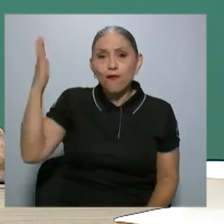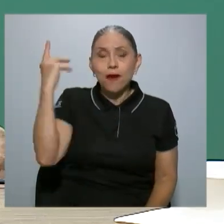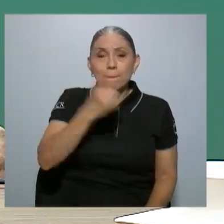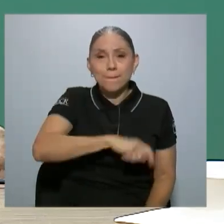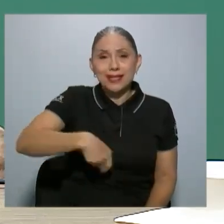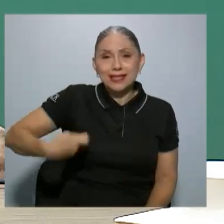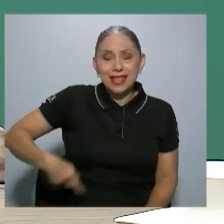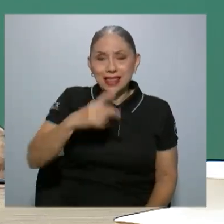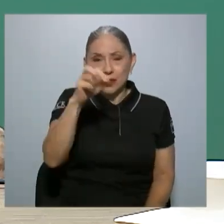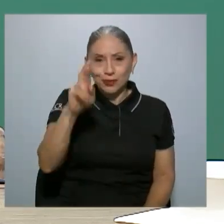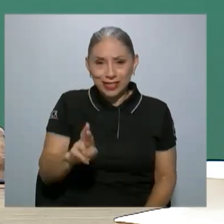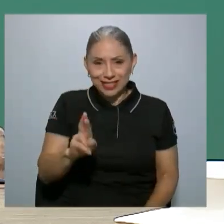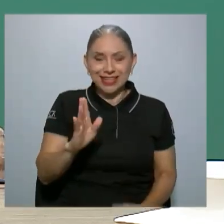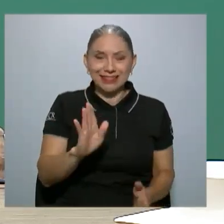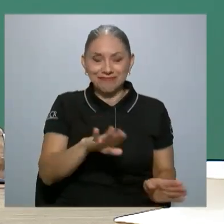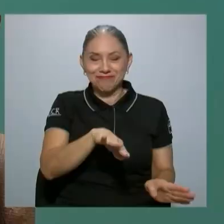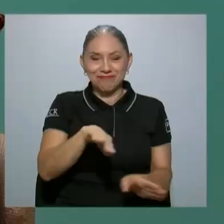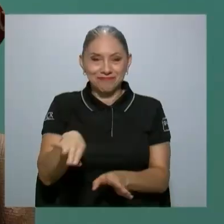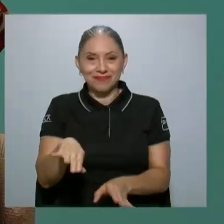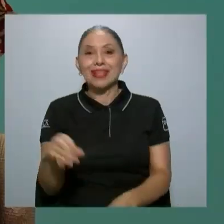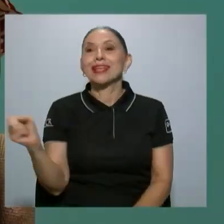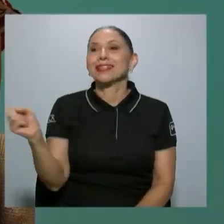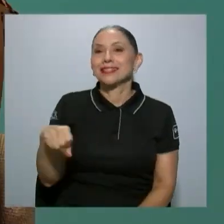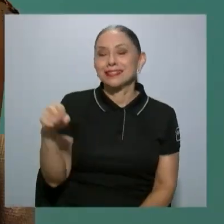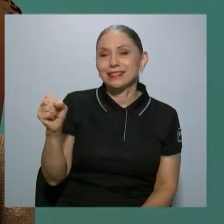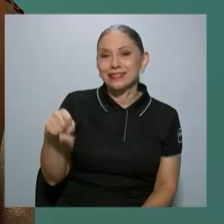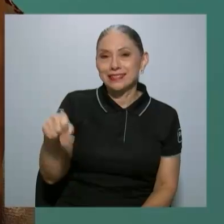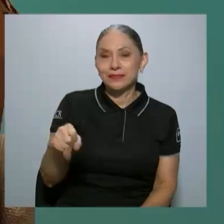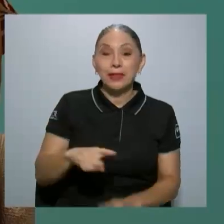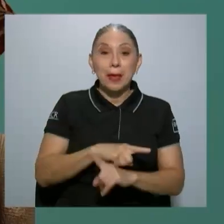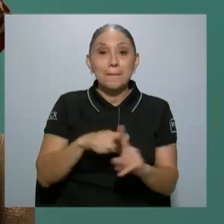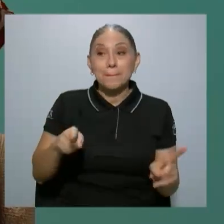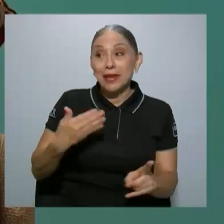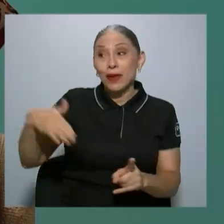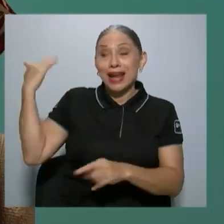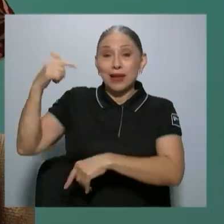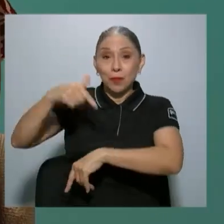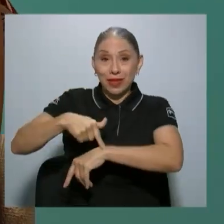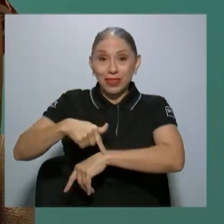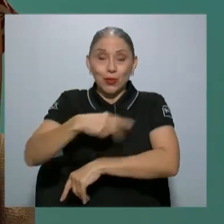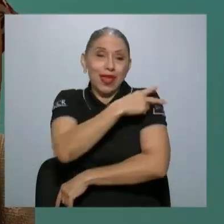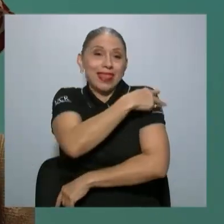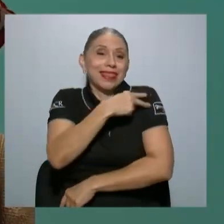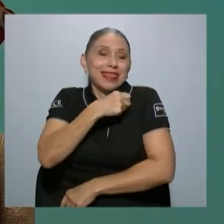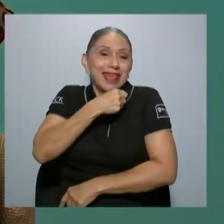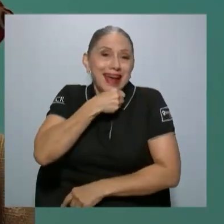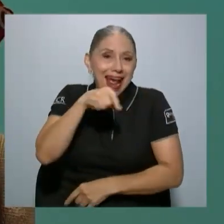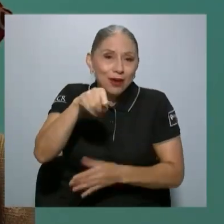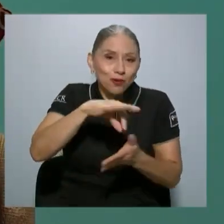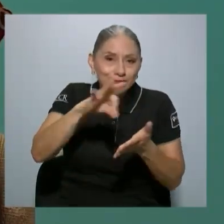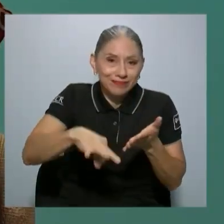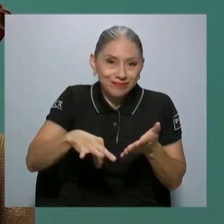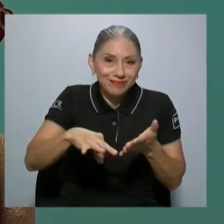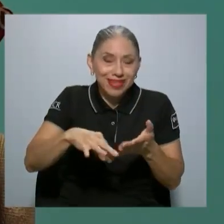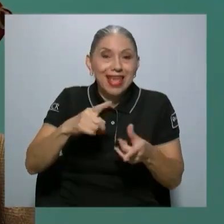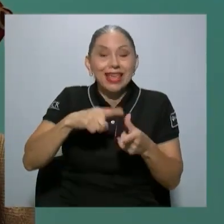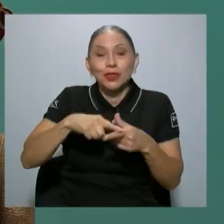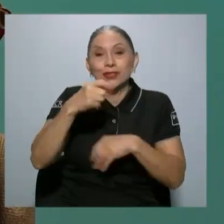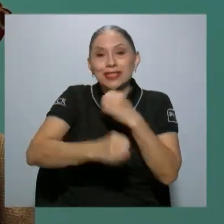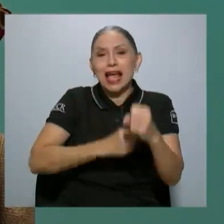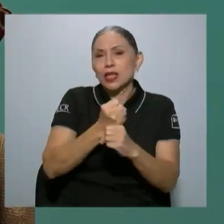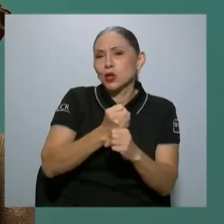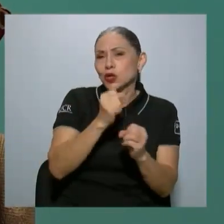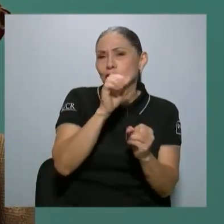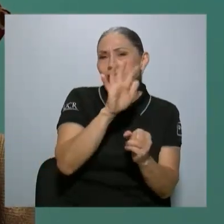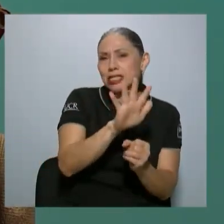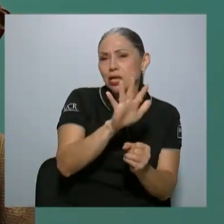República. Cierro el paréntesis. Sí. Pero en este momento era decano. Entonces, en el 54-55, cuando